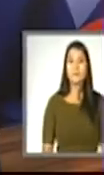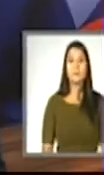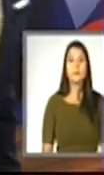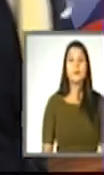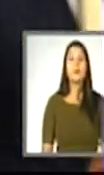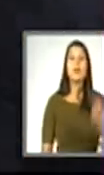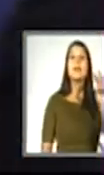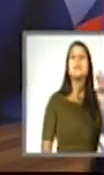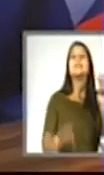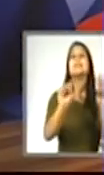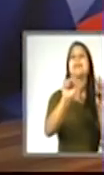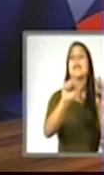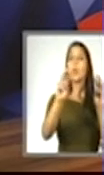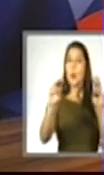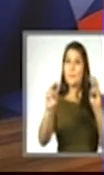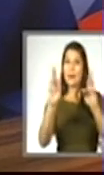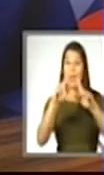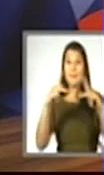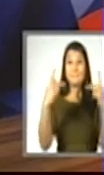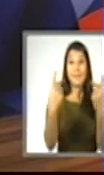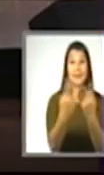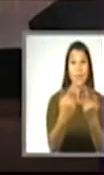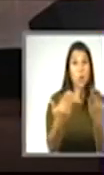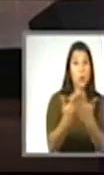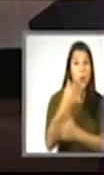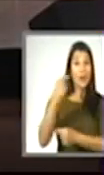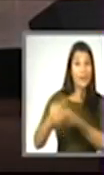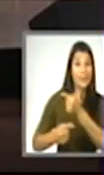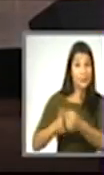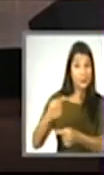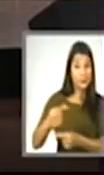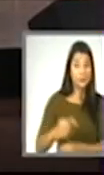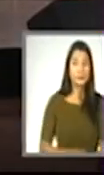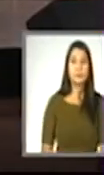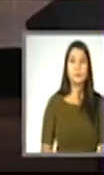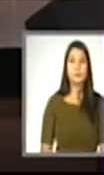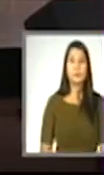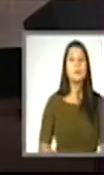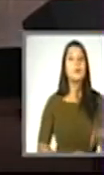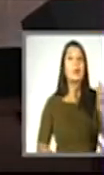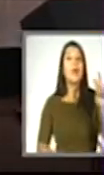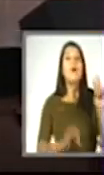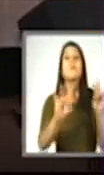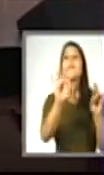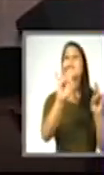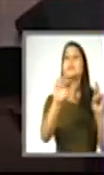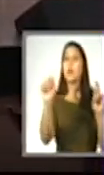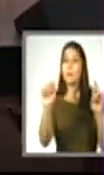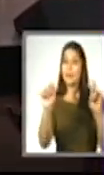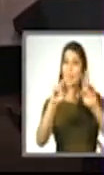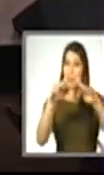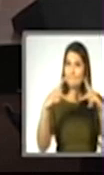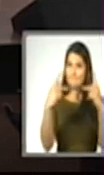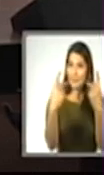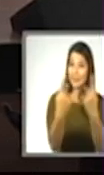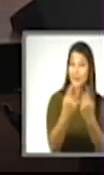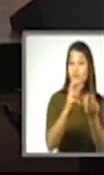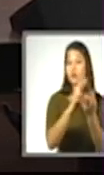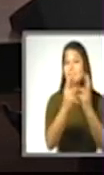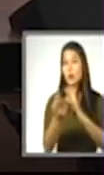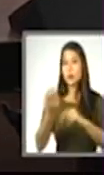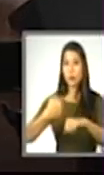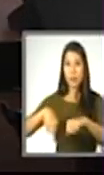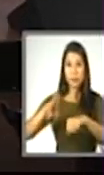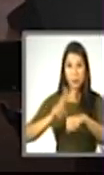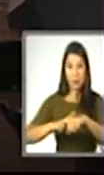cual la gente se informa todavía. Totalmente. Número uno sobre las noticias. Así y en particular sobre política. Que no todas